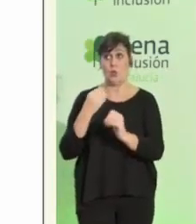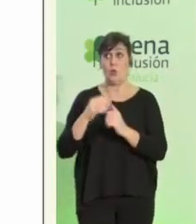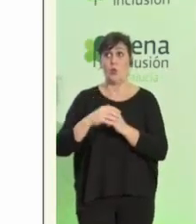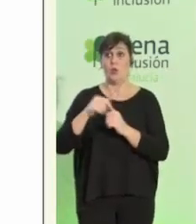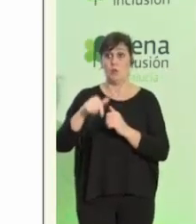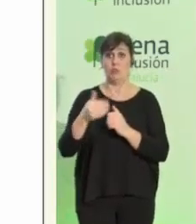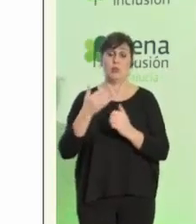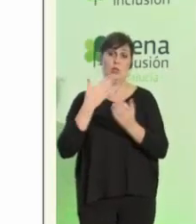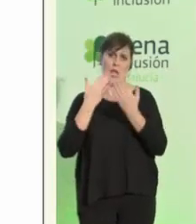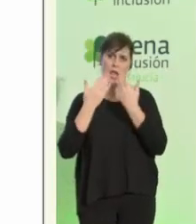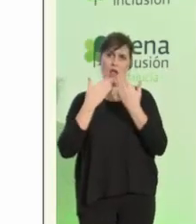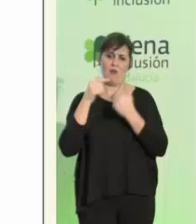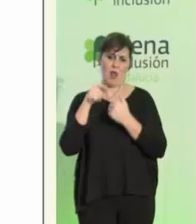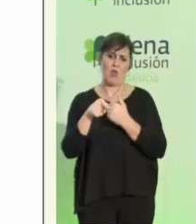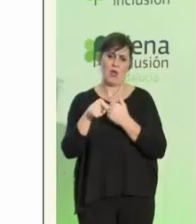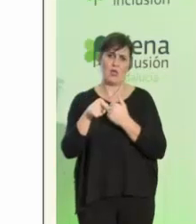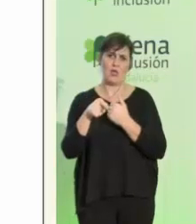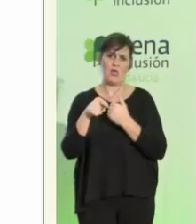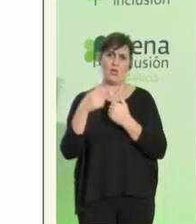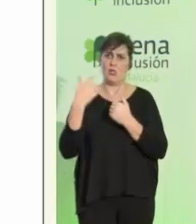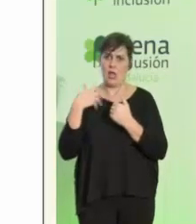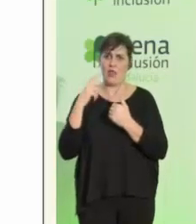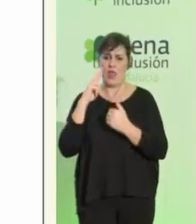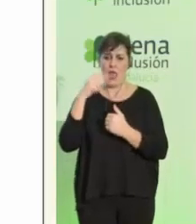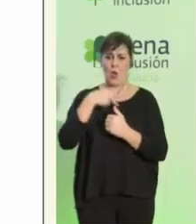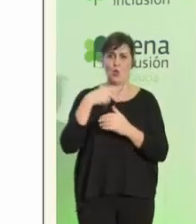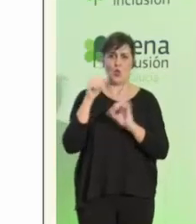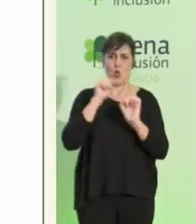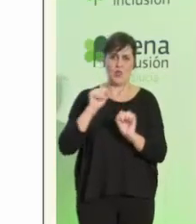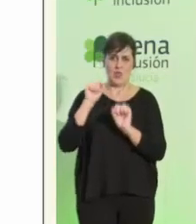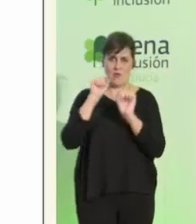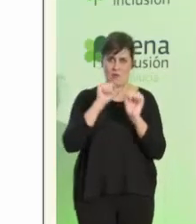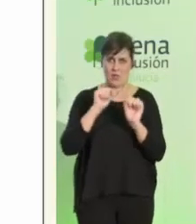he hablado ya de la autodefensa, ¿no?